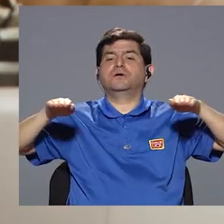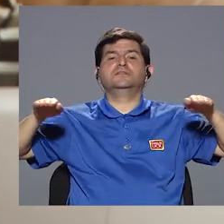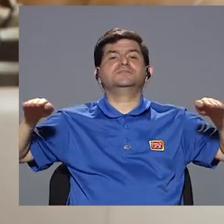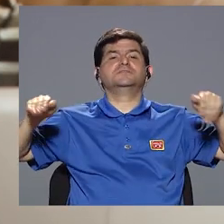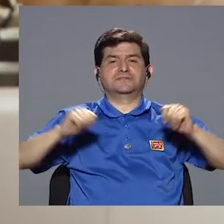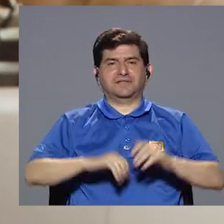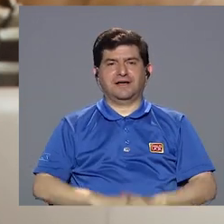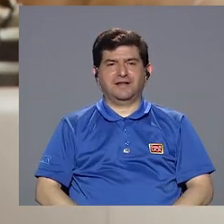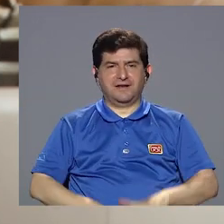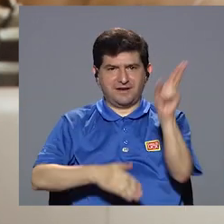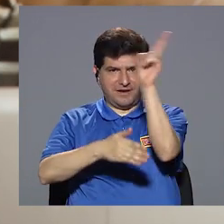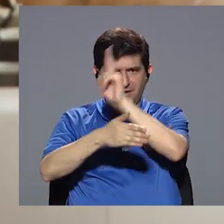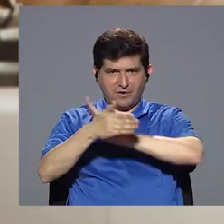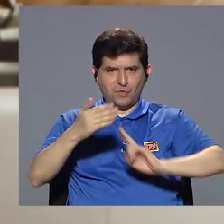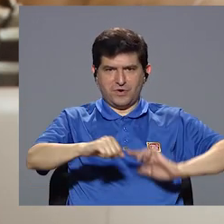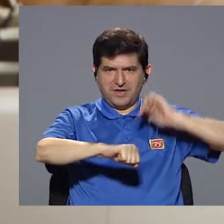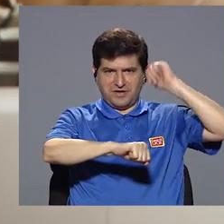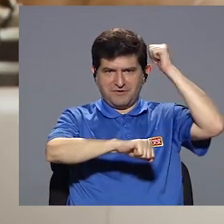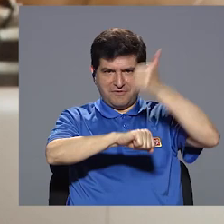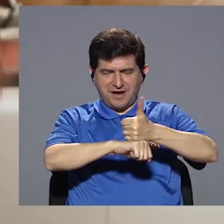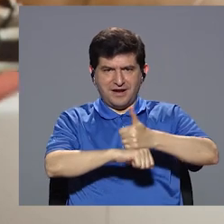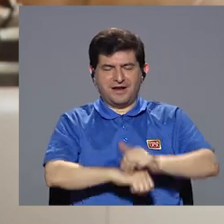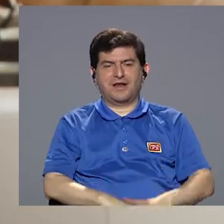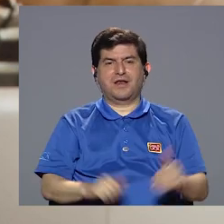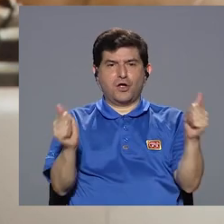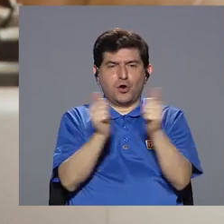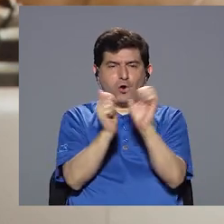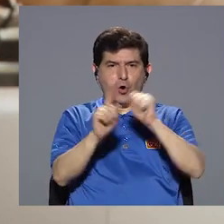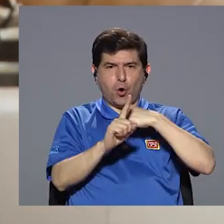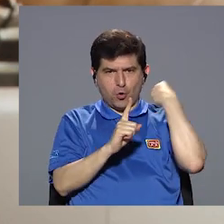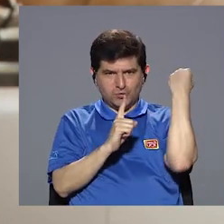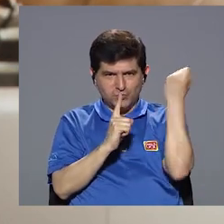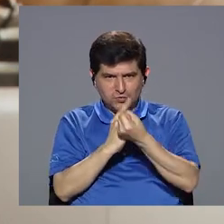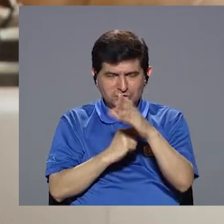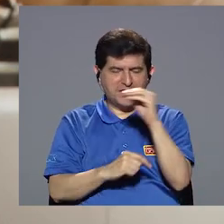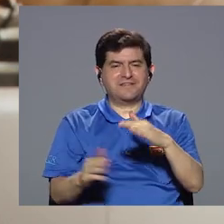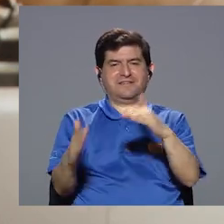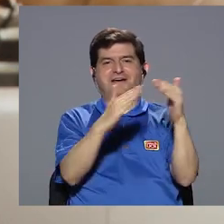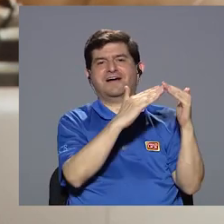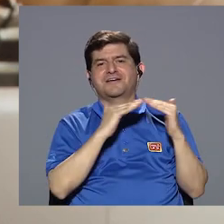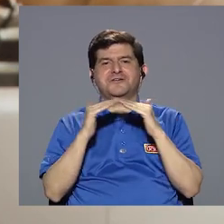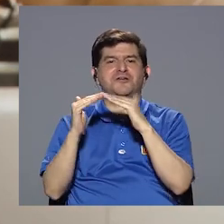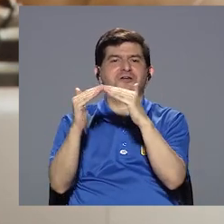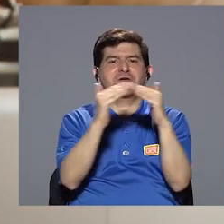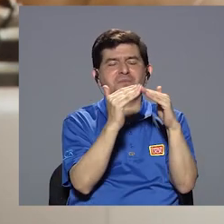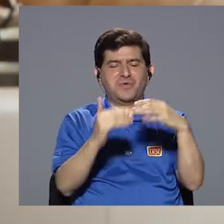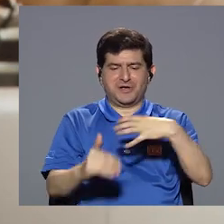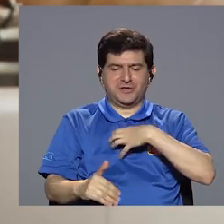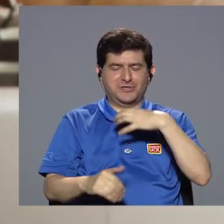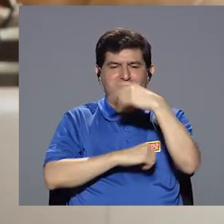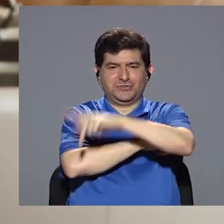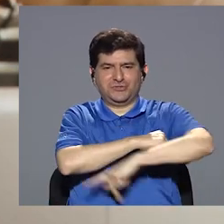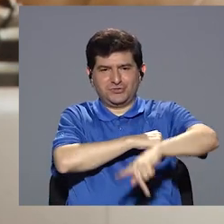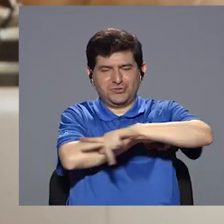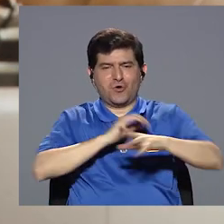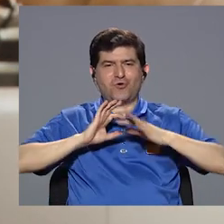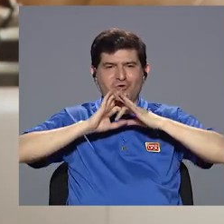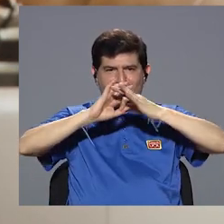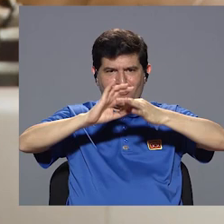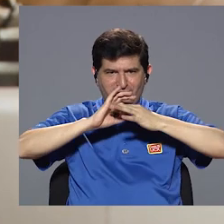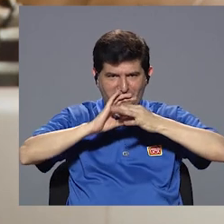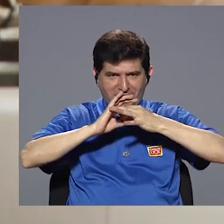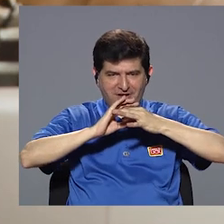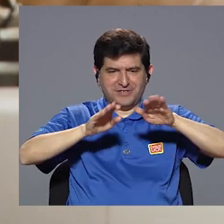un abrir una universidad que establece con su sociedad y con la población de su país una